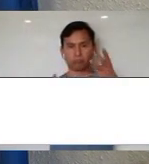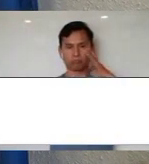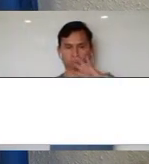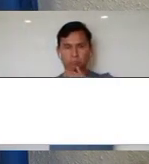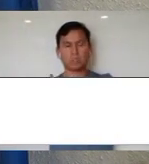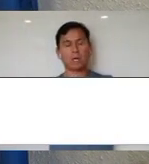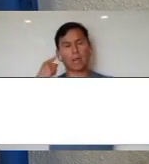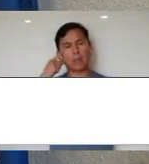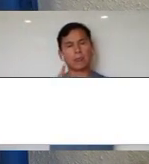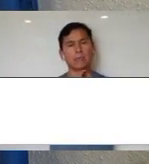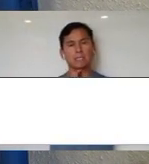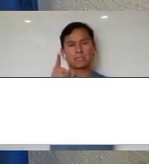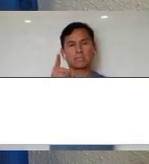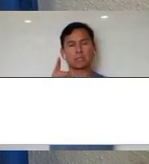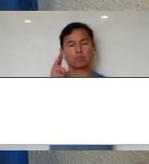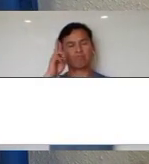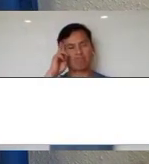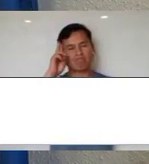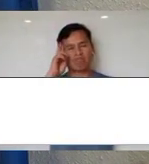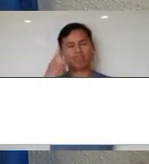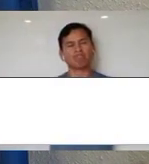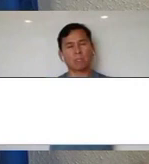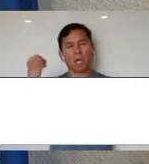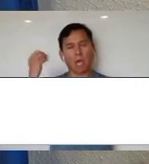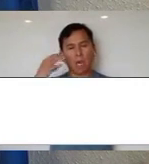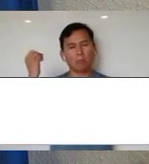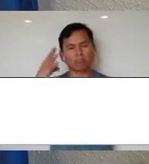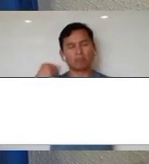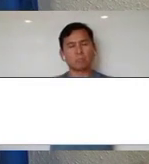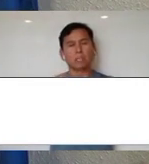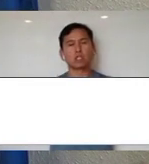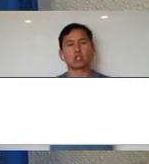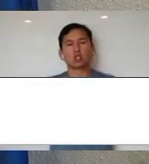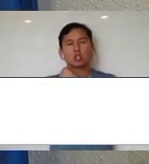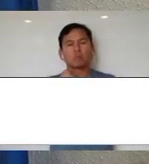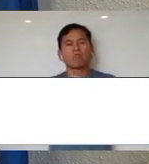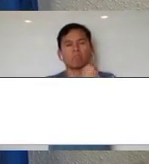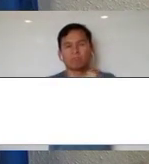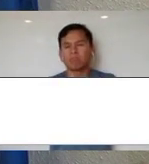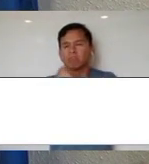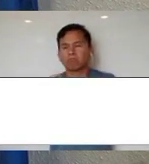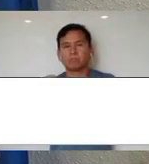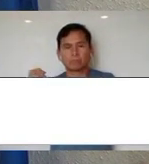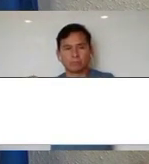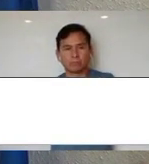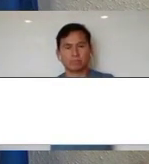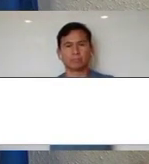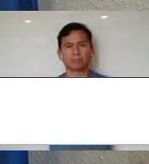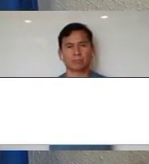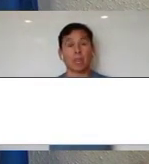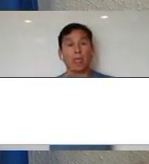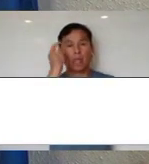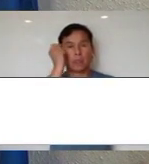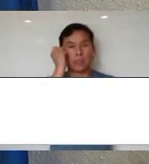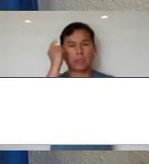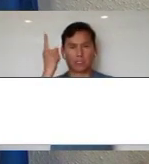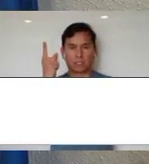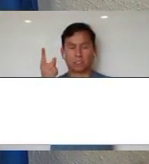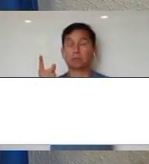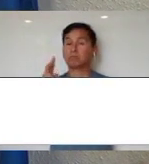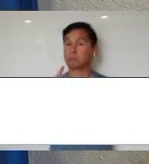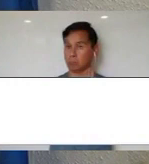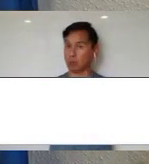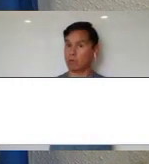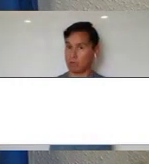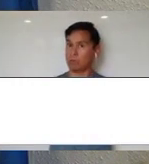podamos desarrollar y reflexionar sobre nuestras capacidades de solidaridad, de entender la magnitud de lo